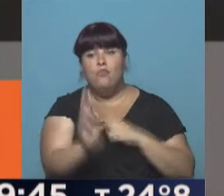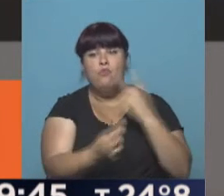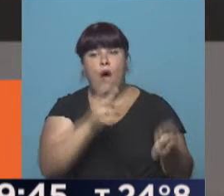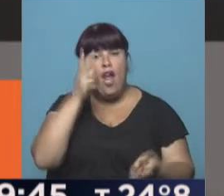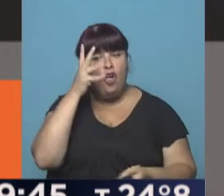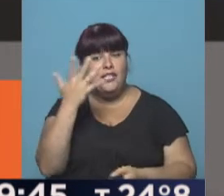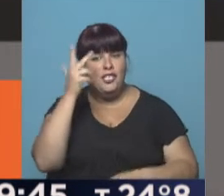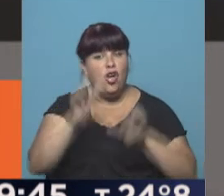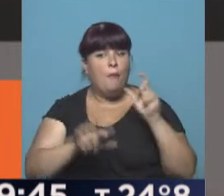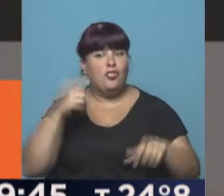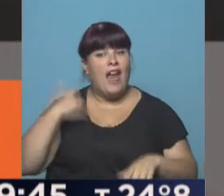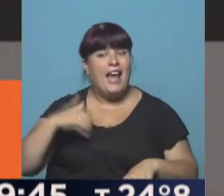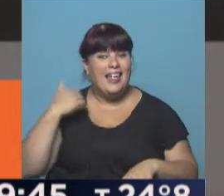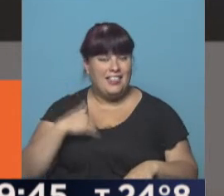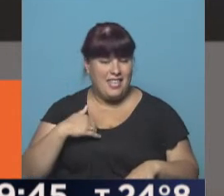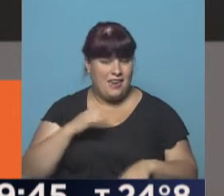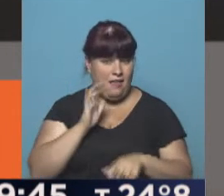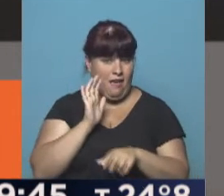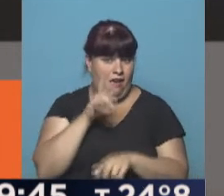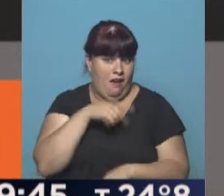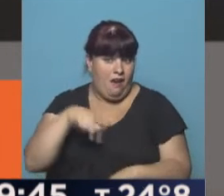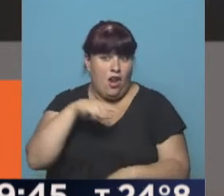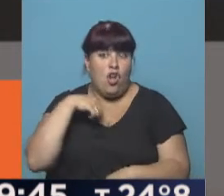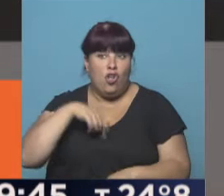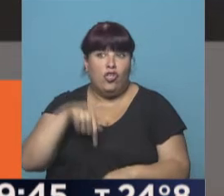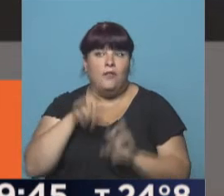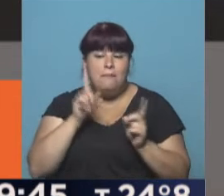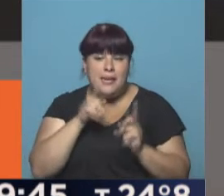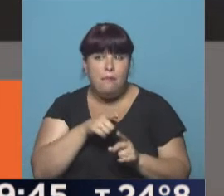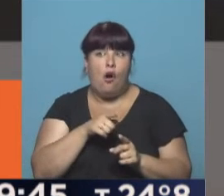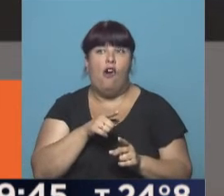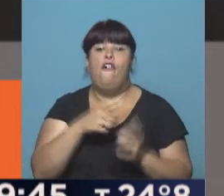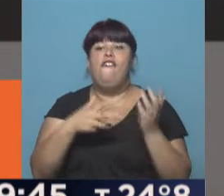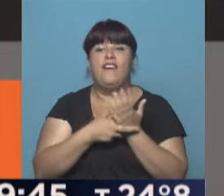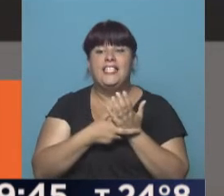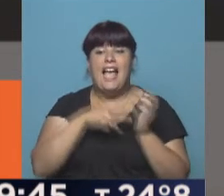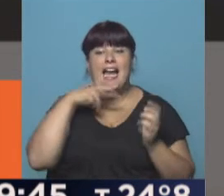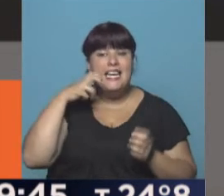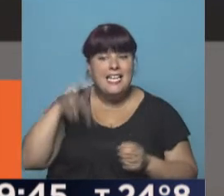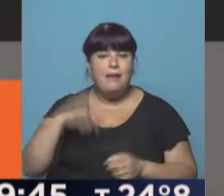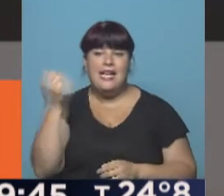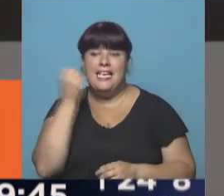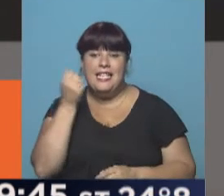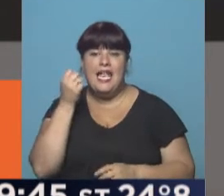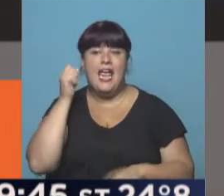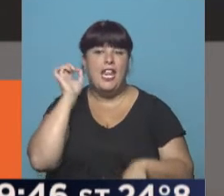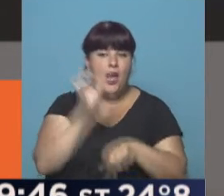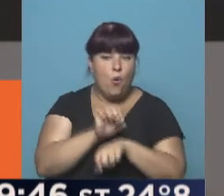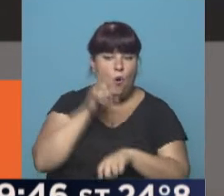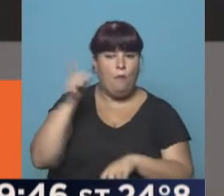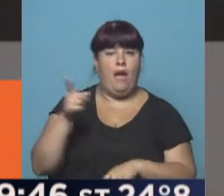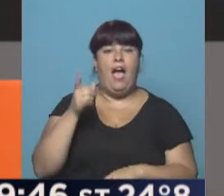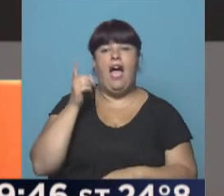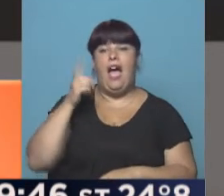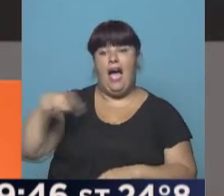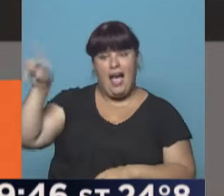85 argentinos y estamos haciendo con él y el fiscal nisman tratando de someter a proceso a